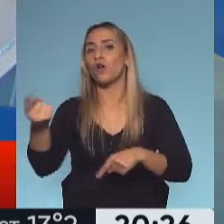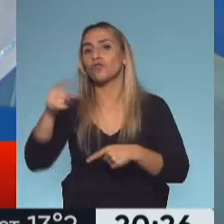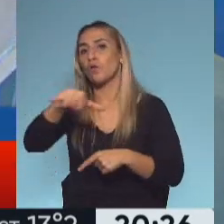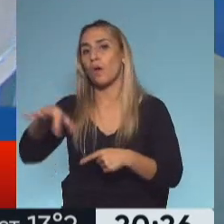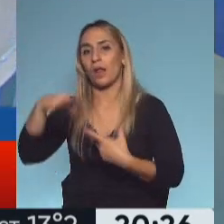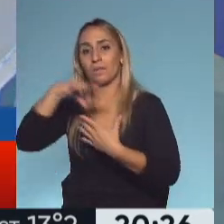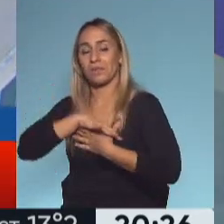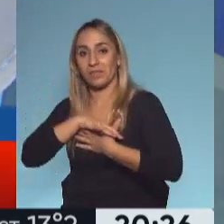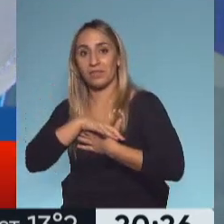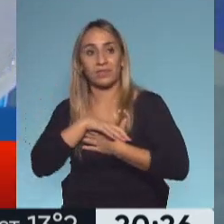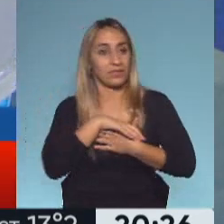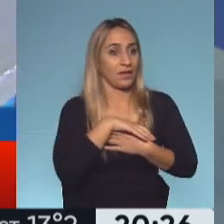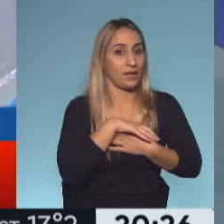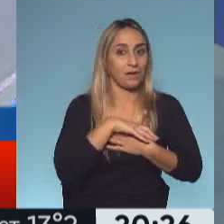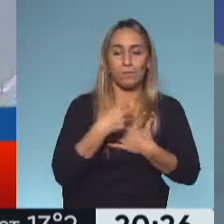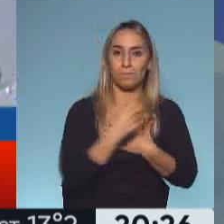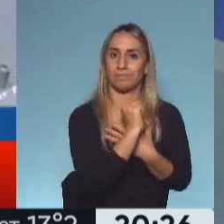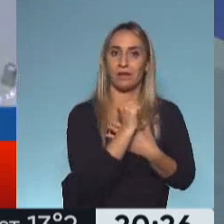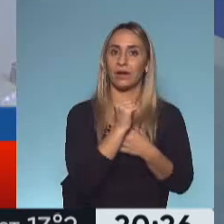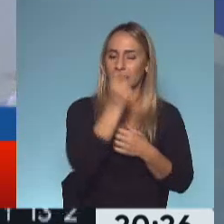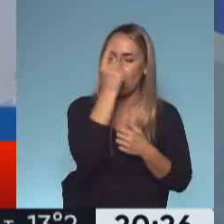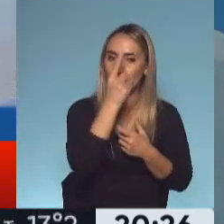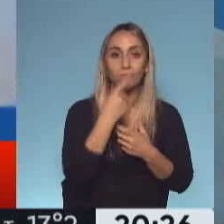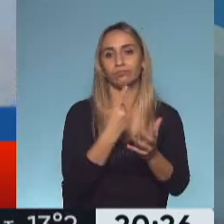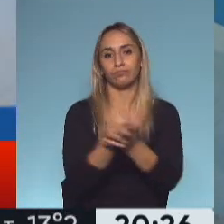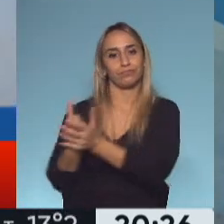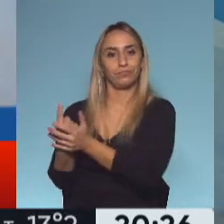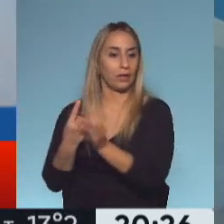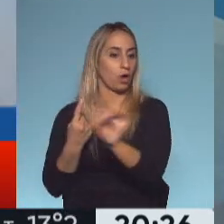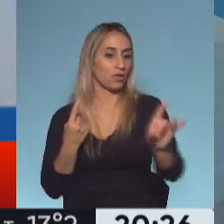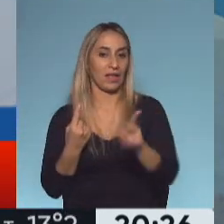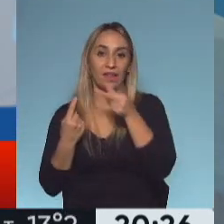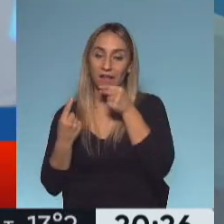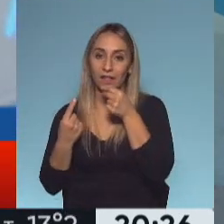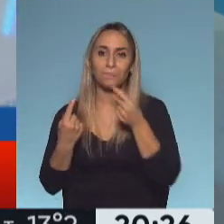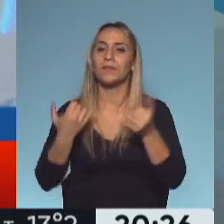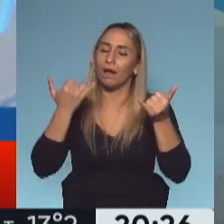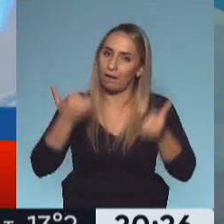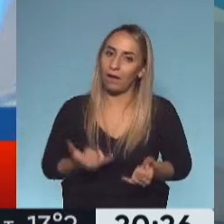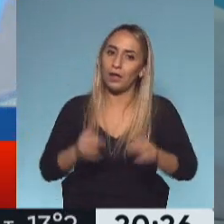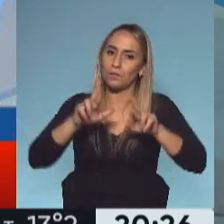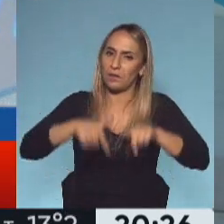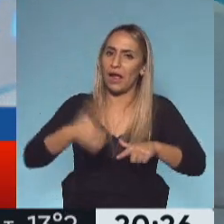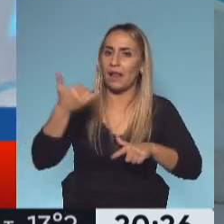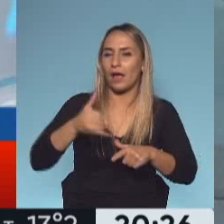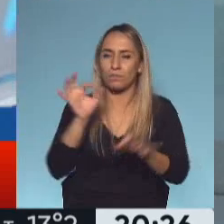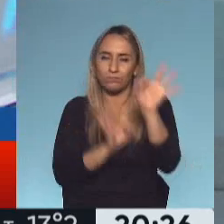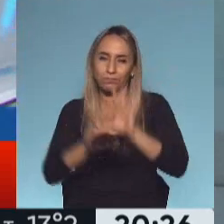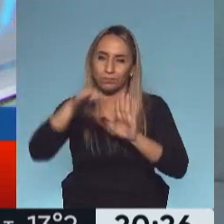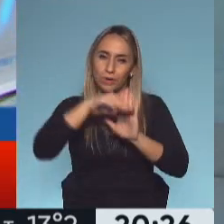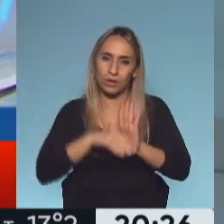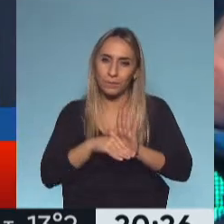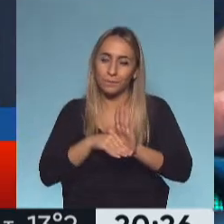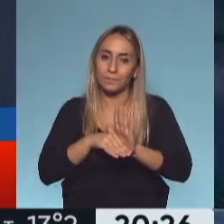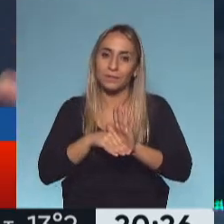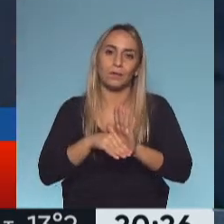estaban contagiados y evitar la propagación. Entonces digo, la situación hoy es distinta, están estos mecanismos funcionando, lo que digo es más